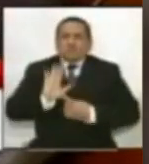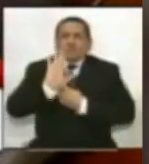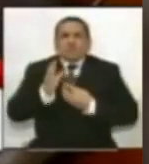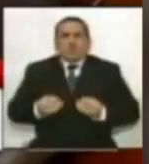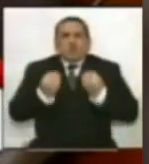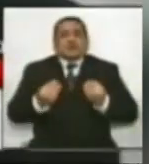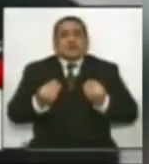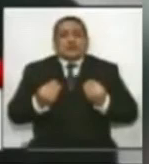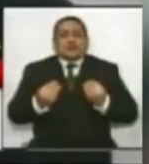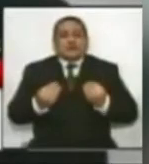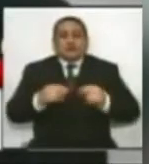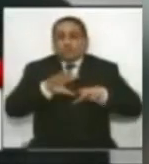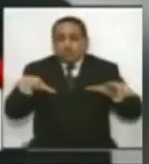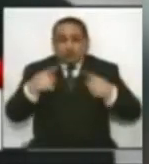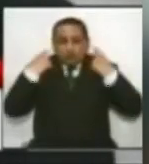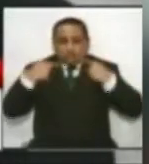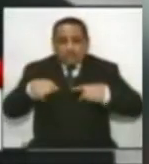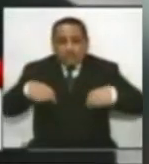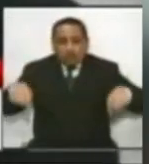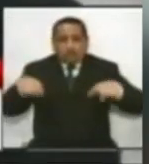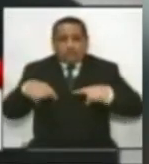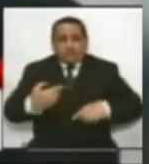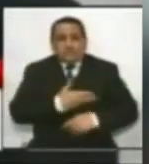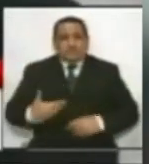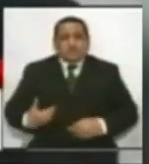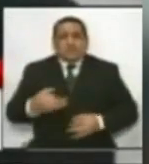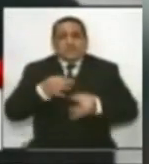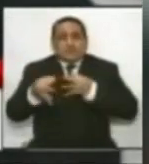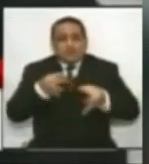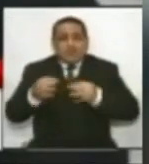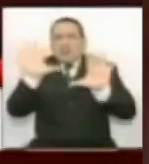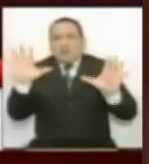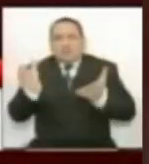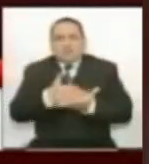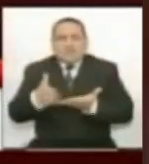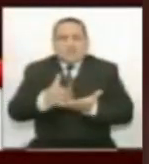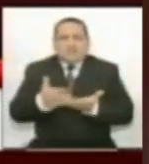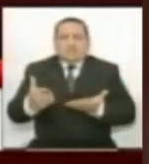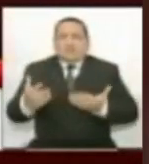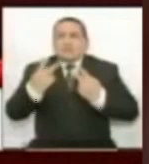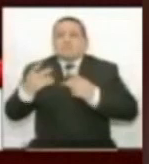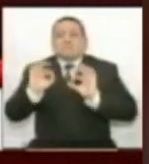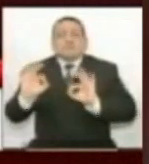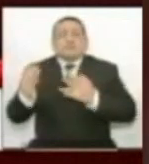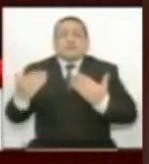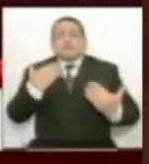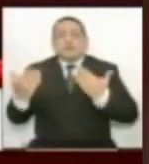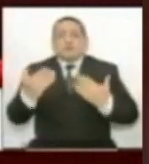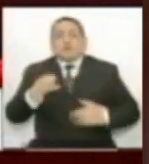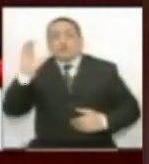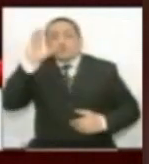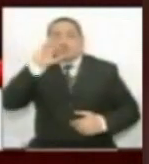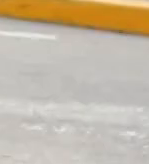anunciaron que no apoyarán la vacancia presidencial con escasos aliados martín vizcarra realista su estrategia para enfrentar a un parlamento opositor